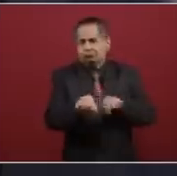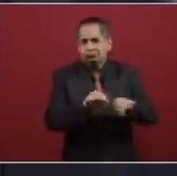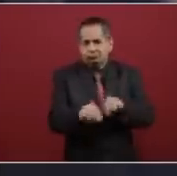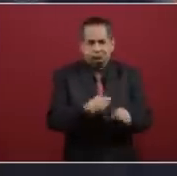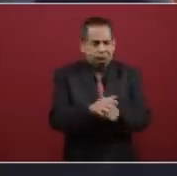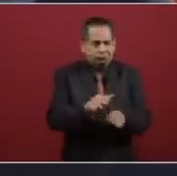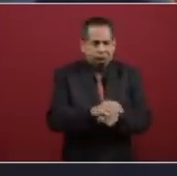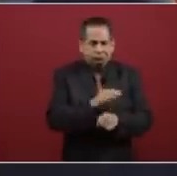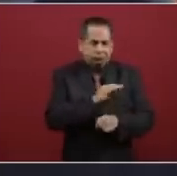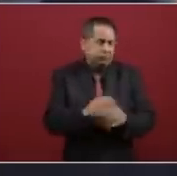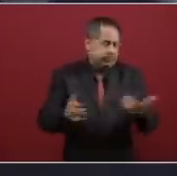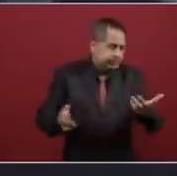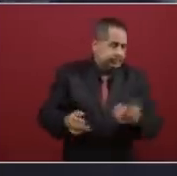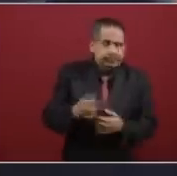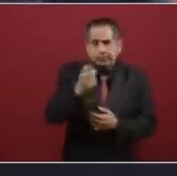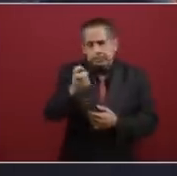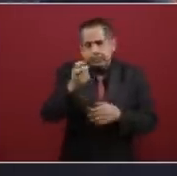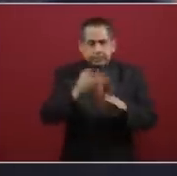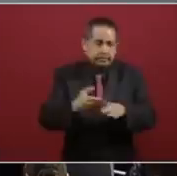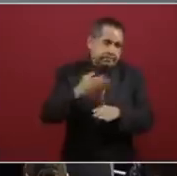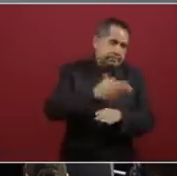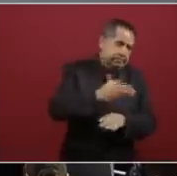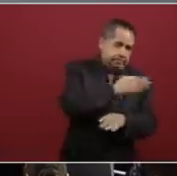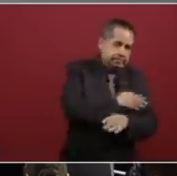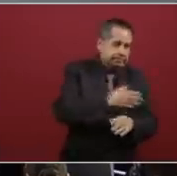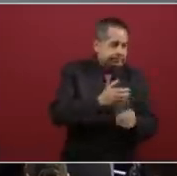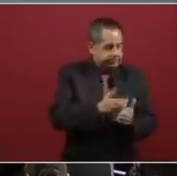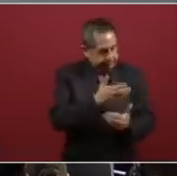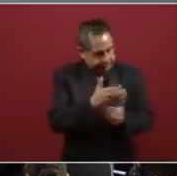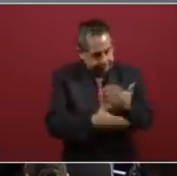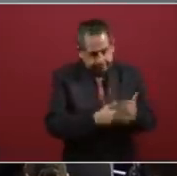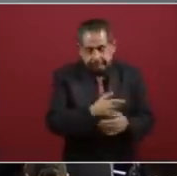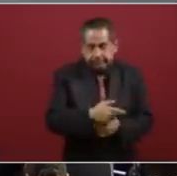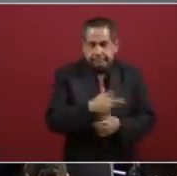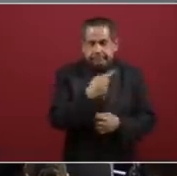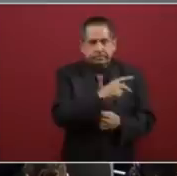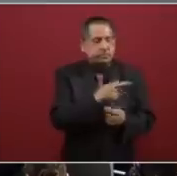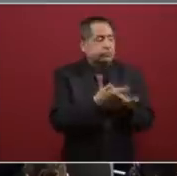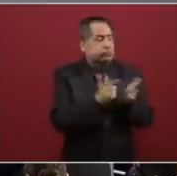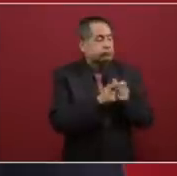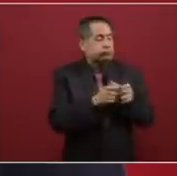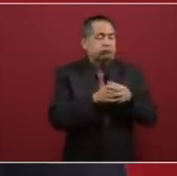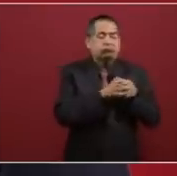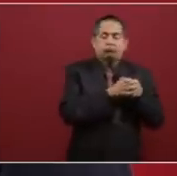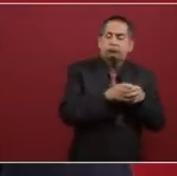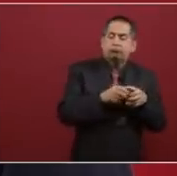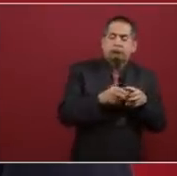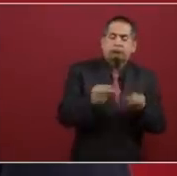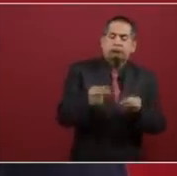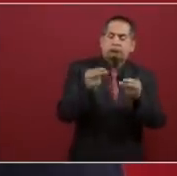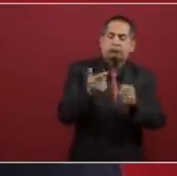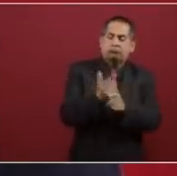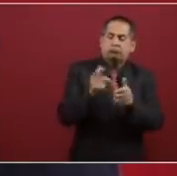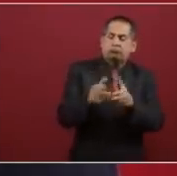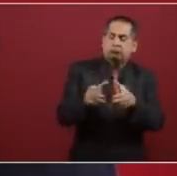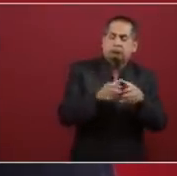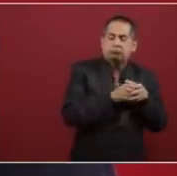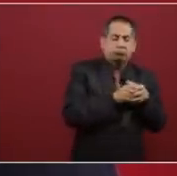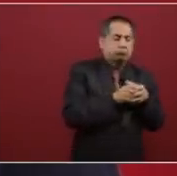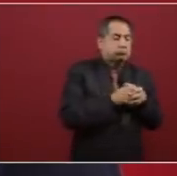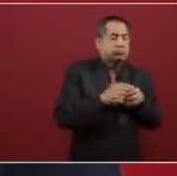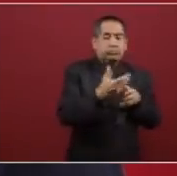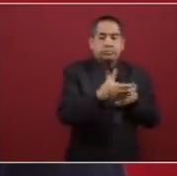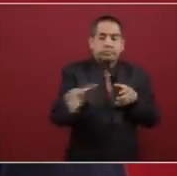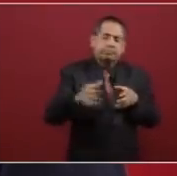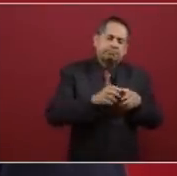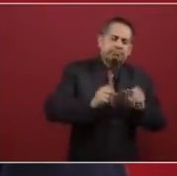Pero eso fue un absurdo que, con todo respeto, los neoliberales abandonaran el campo,